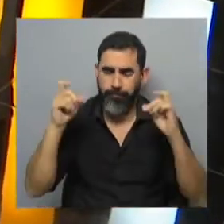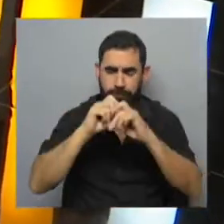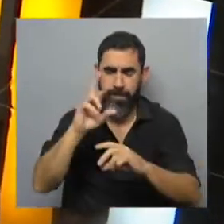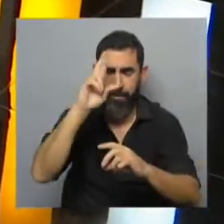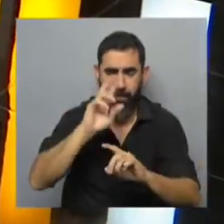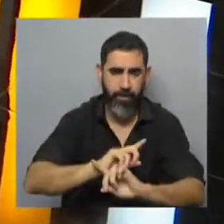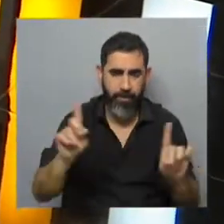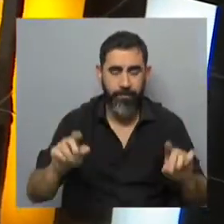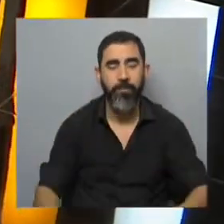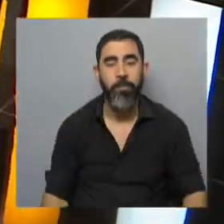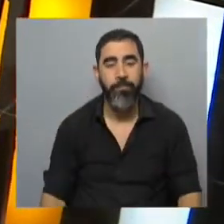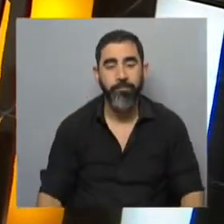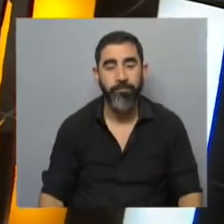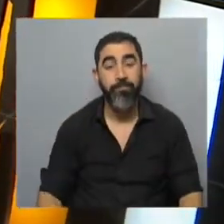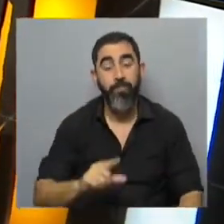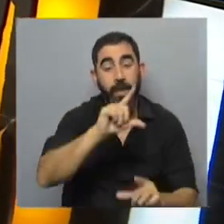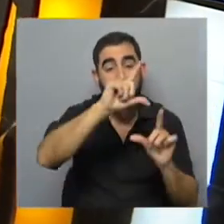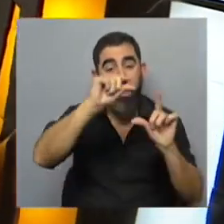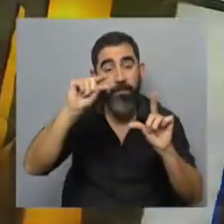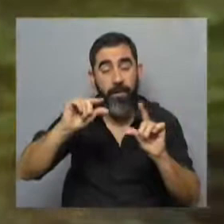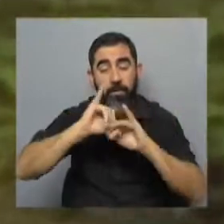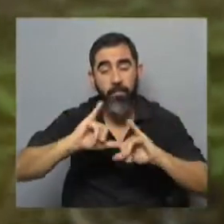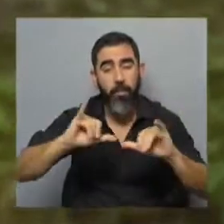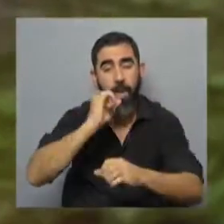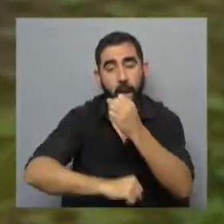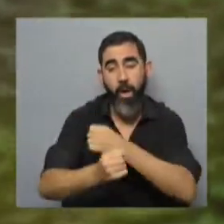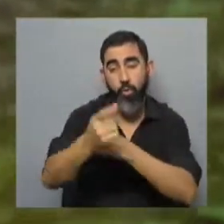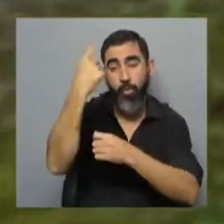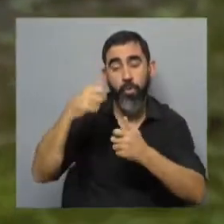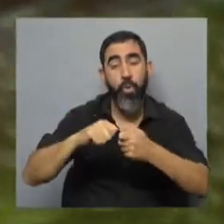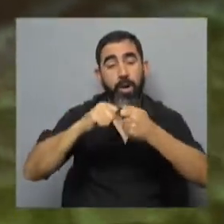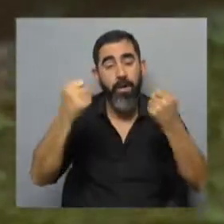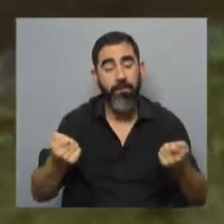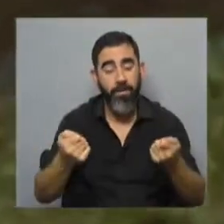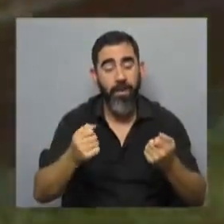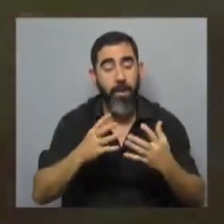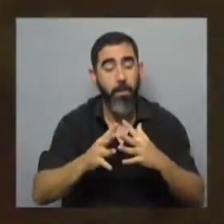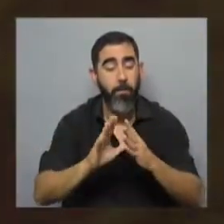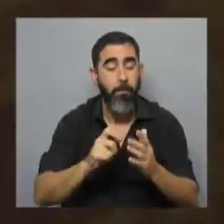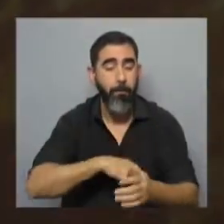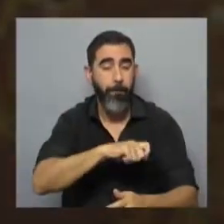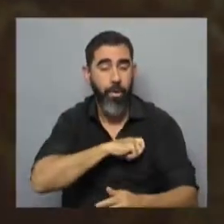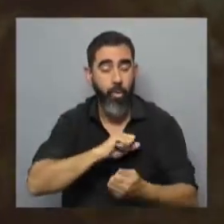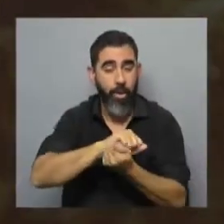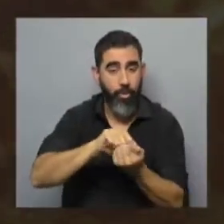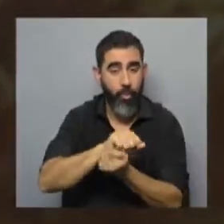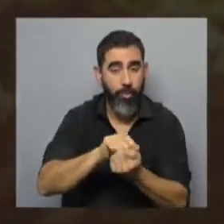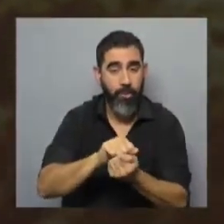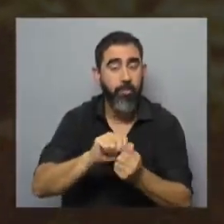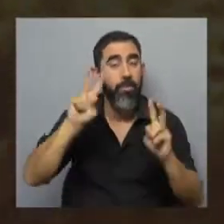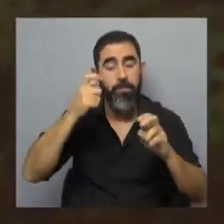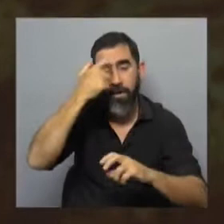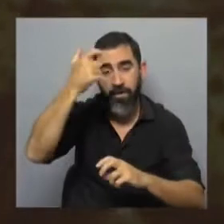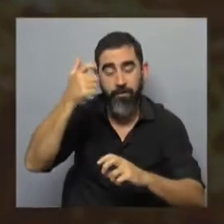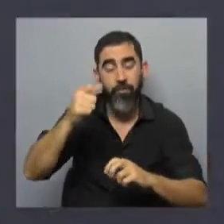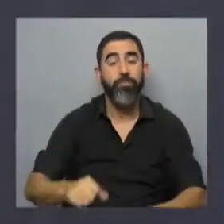cumpla. Entonces allí en esa gráfica, nosotros lo publicamos el año pasado, una revista que está en español, que es aquí del medio local, pero es arbitrada científicamente, que es del